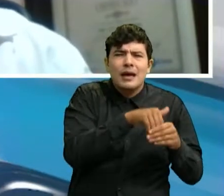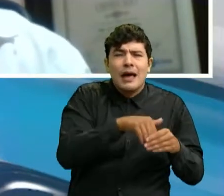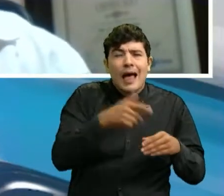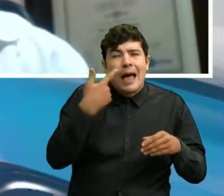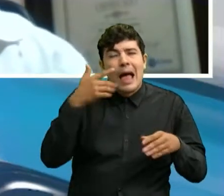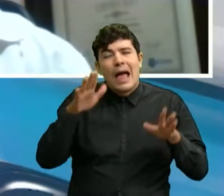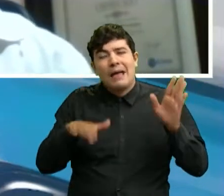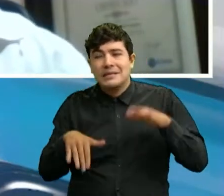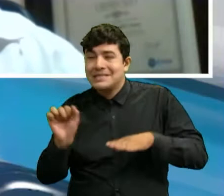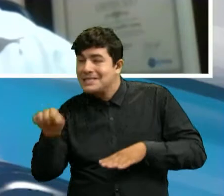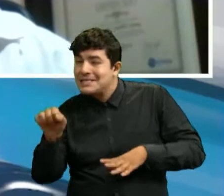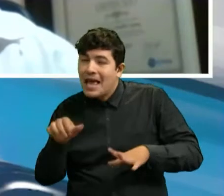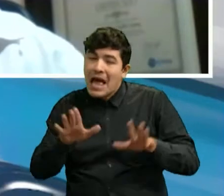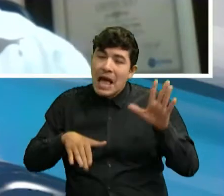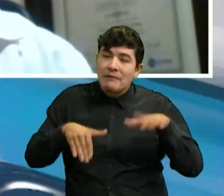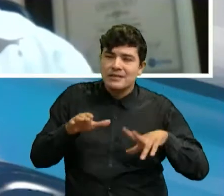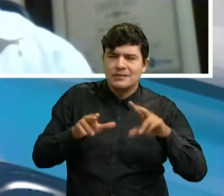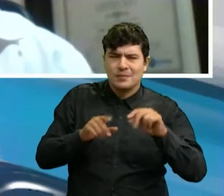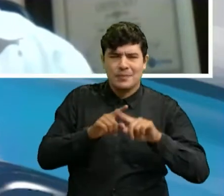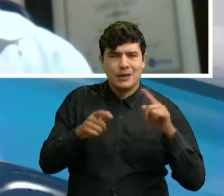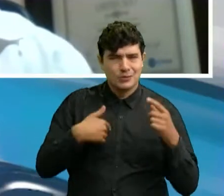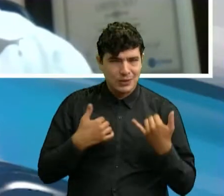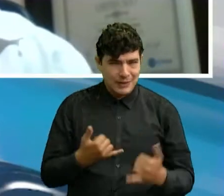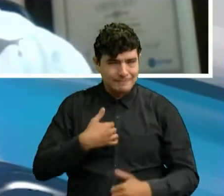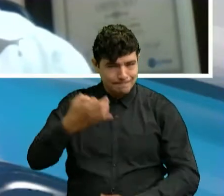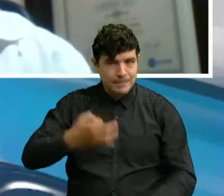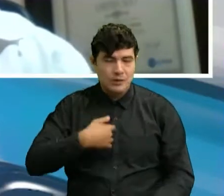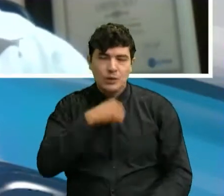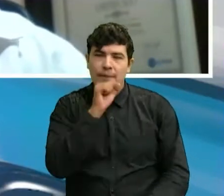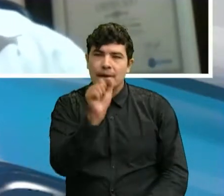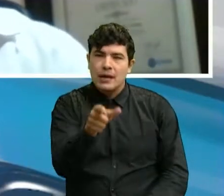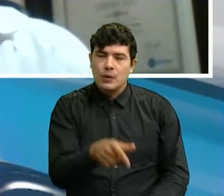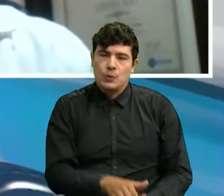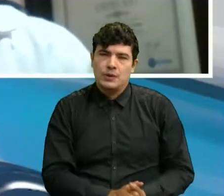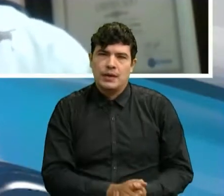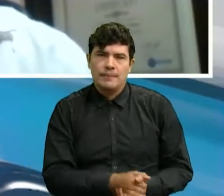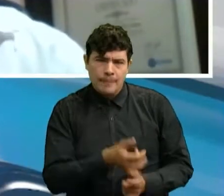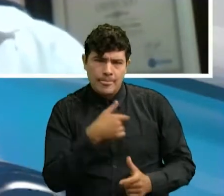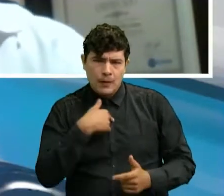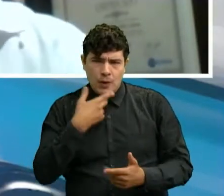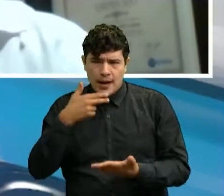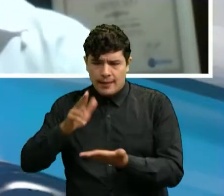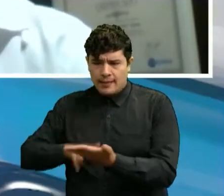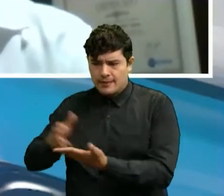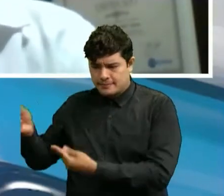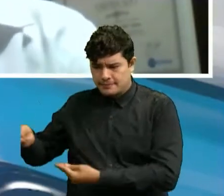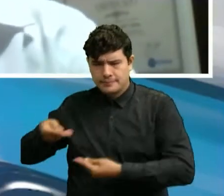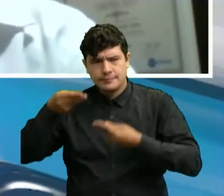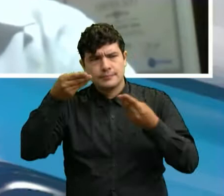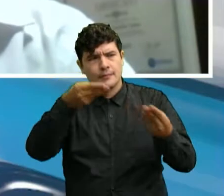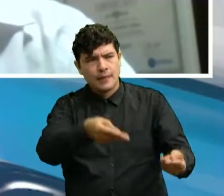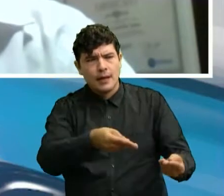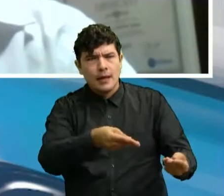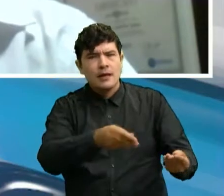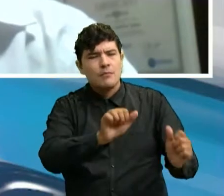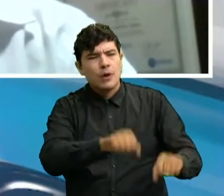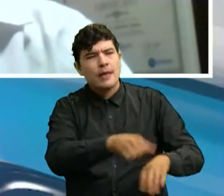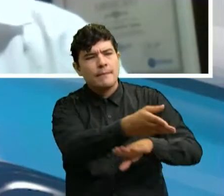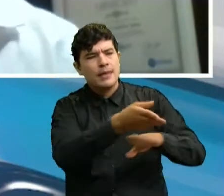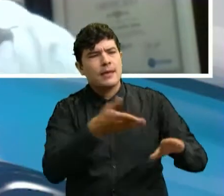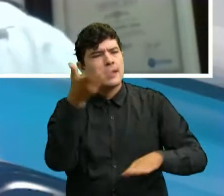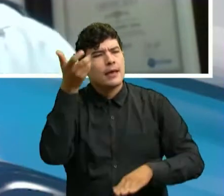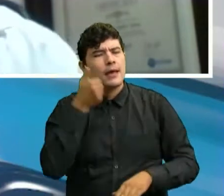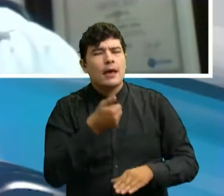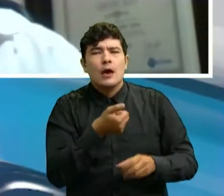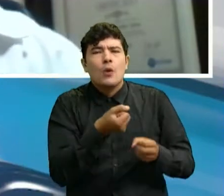no. Entonces quisiera yo preguntar exactamente eso, cuánto es el tiempo que ellos tienen para dar esa respuesta, o sea, es